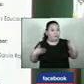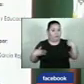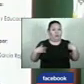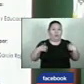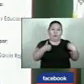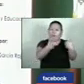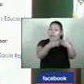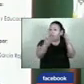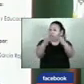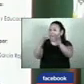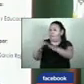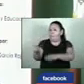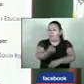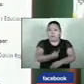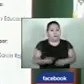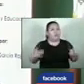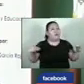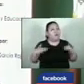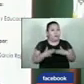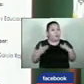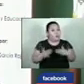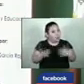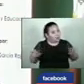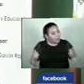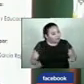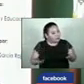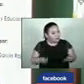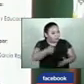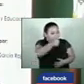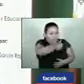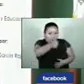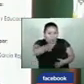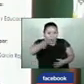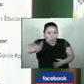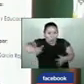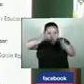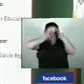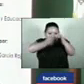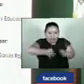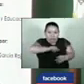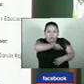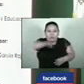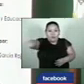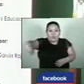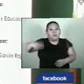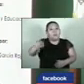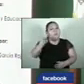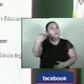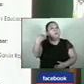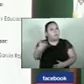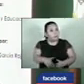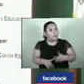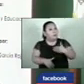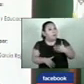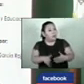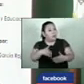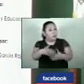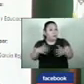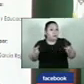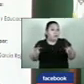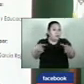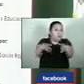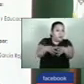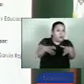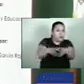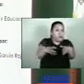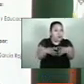siempre digo que hay tantas como personas humanas. Es decir, cada uno y cada una hemos nacido siendo sexuados y hemos ido creciendo y conformando lo que es en